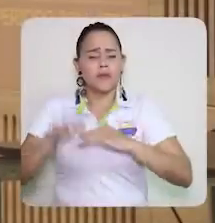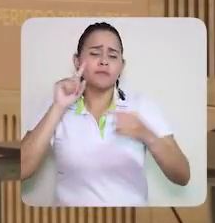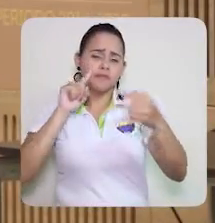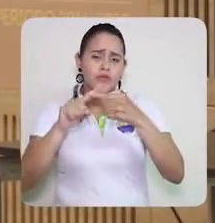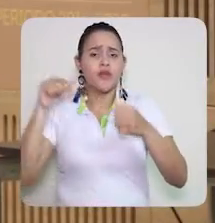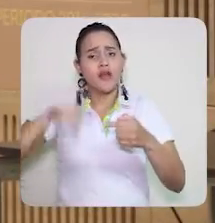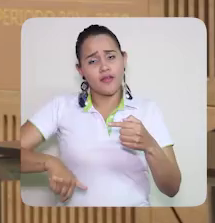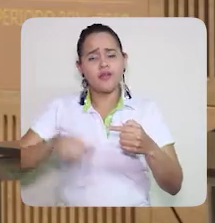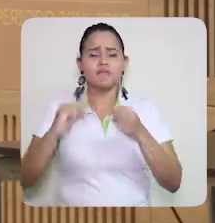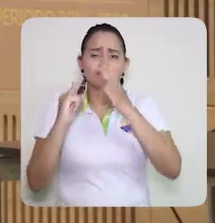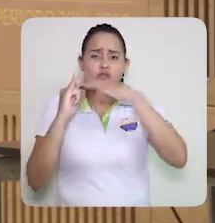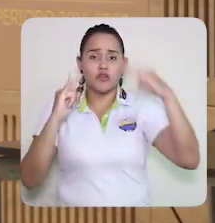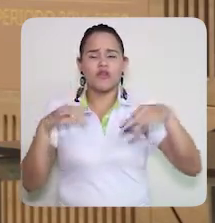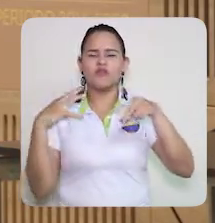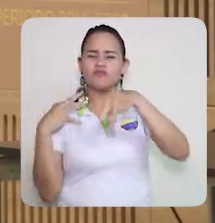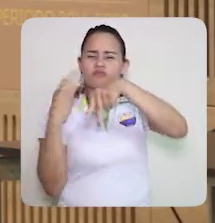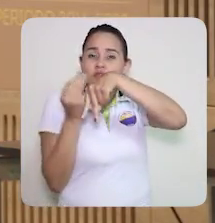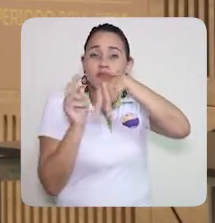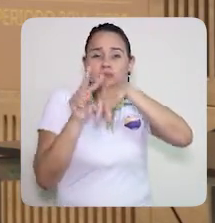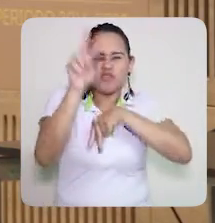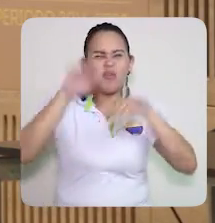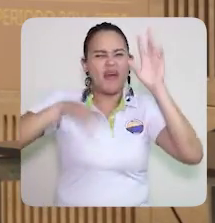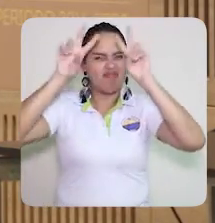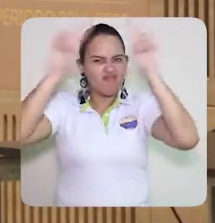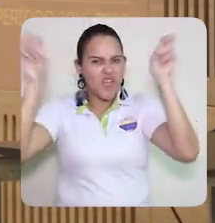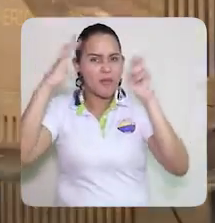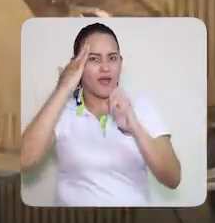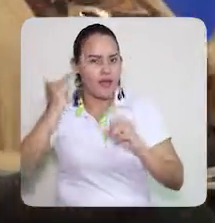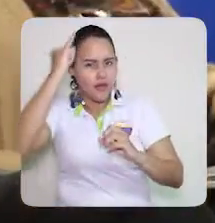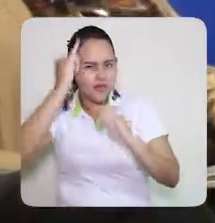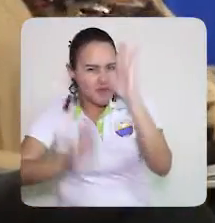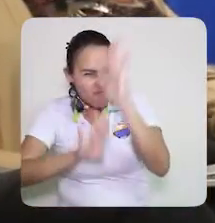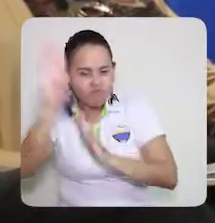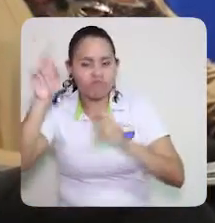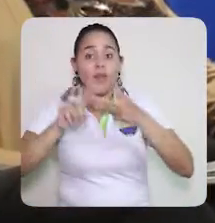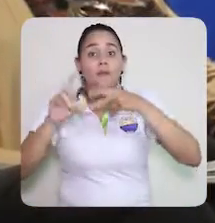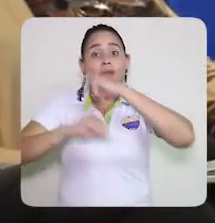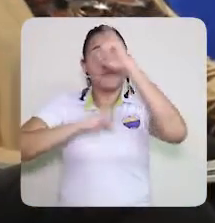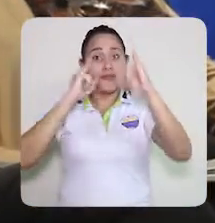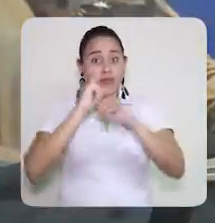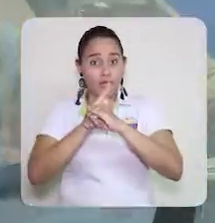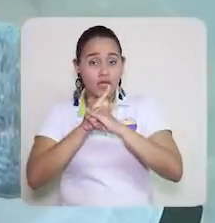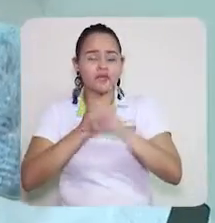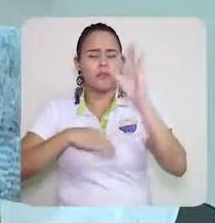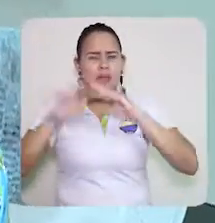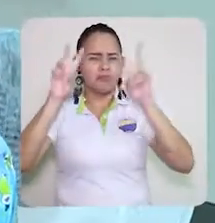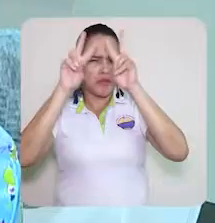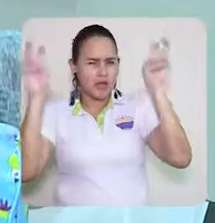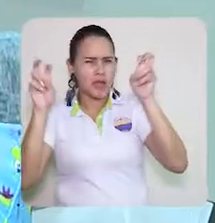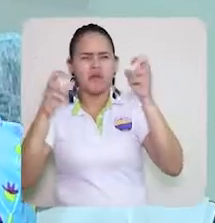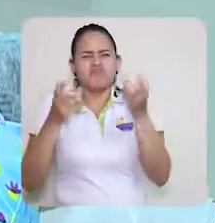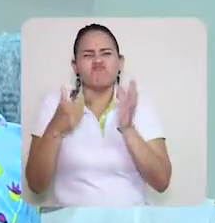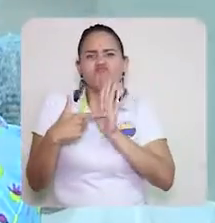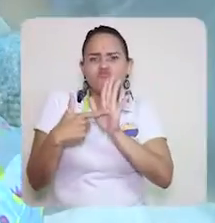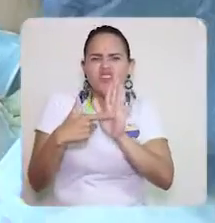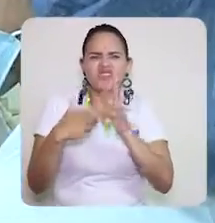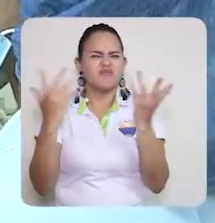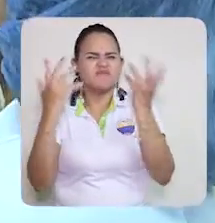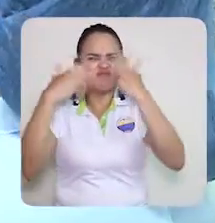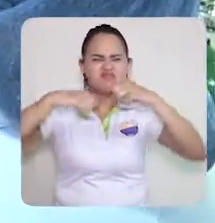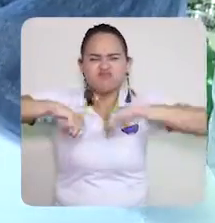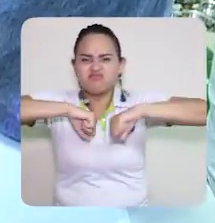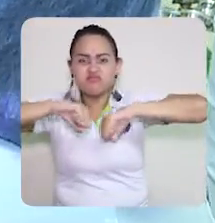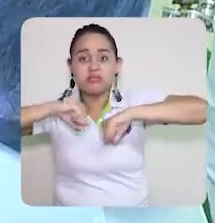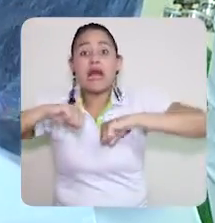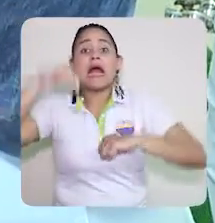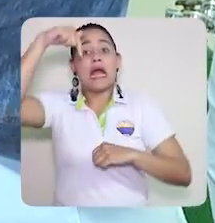De acuerdo con su misión institucional de desarrollo académico y científico continuo, internacionalización y de conectar la academia con la industria, la Universidad